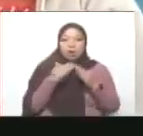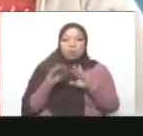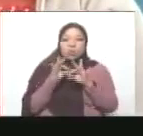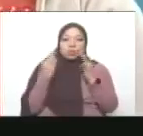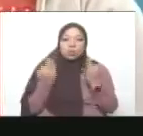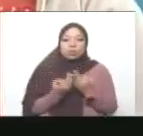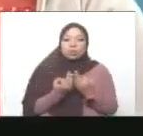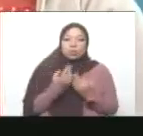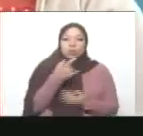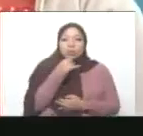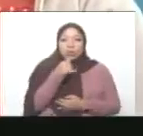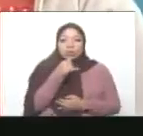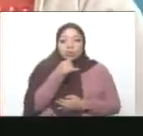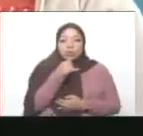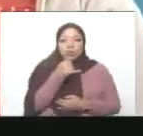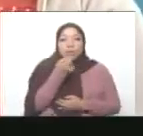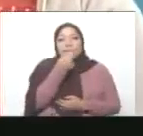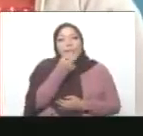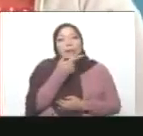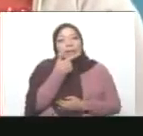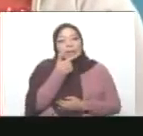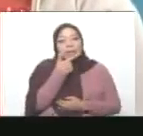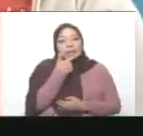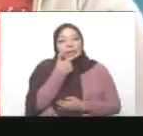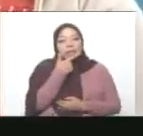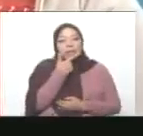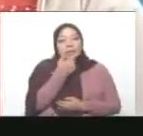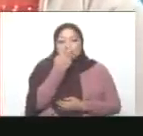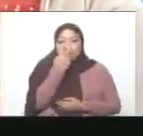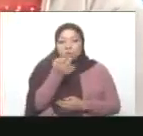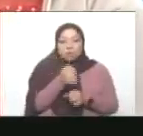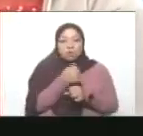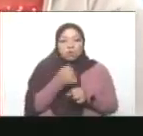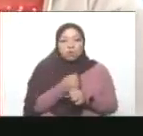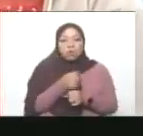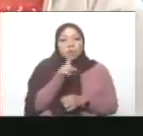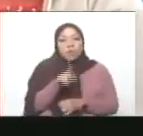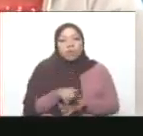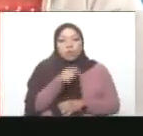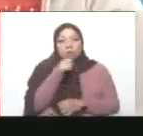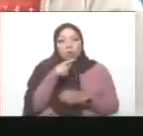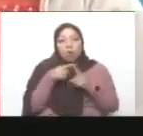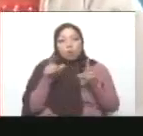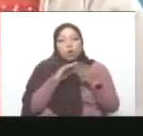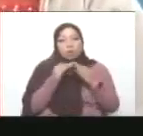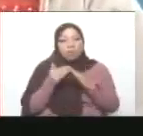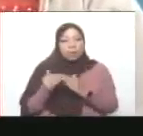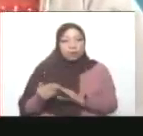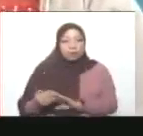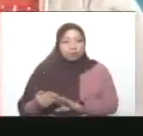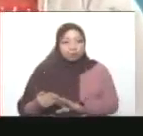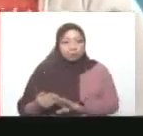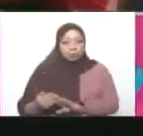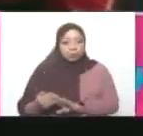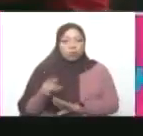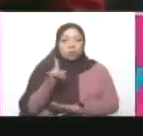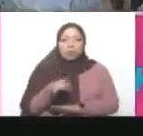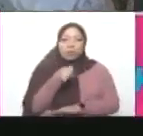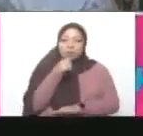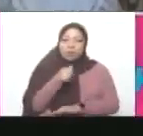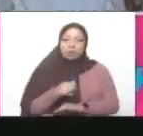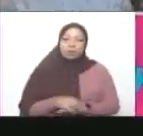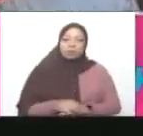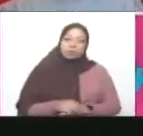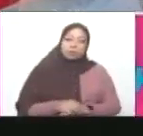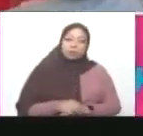es Virgen de Betania, Vista Hermosa 1 y Vista Hermosa 2, presidente, y parte de otra comunidad que también se beneficia de allí,